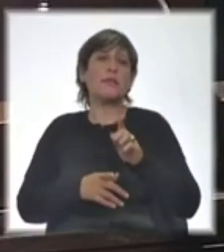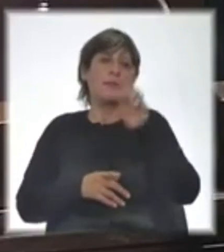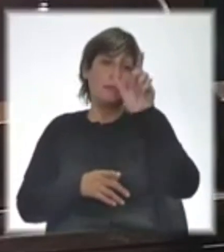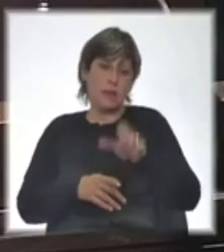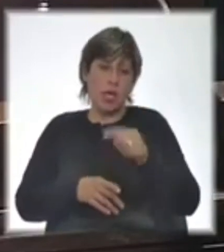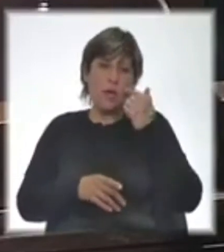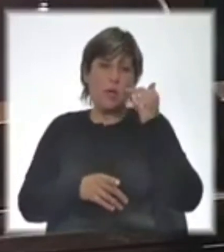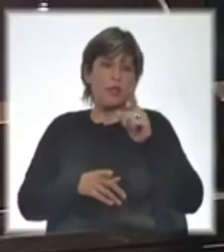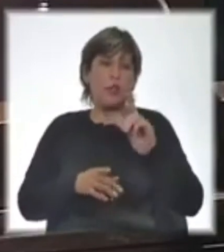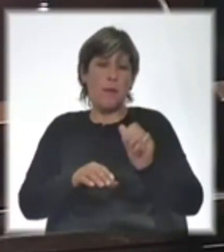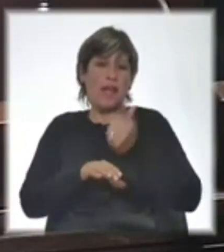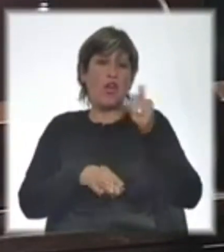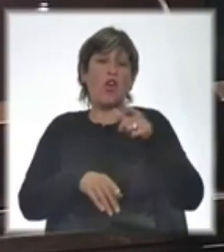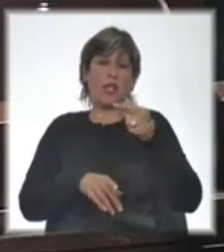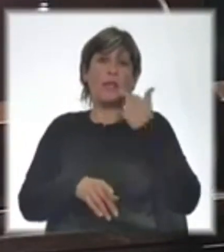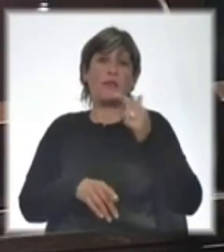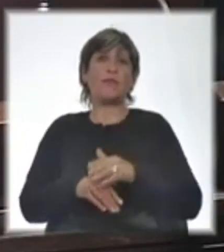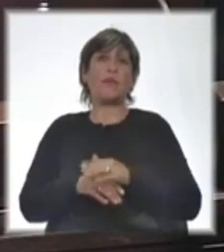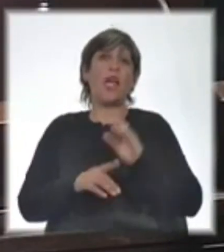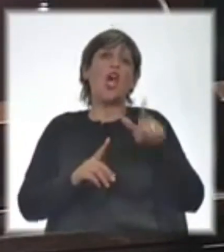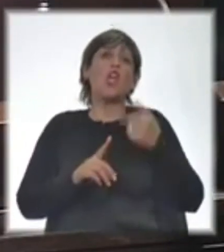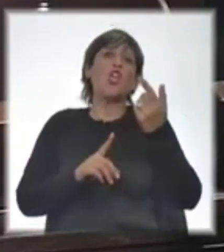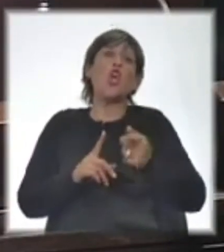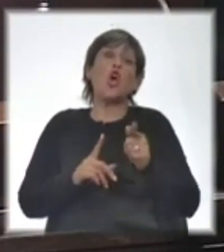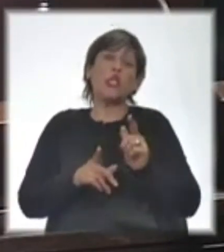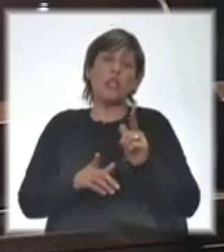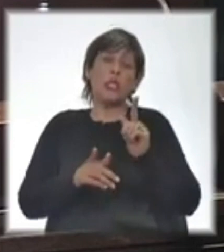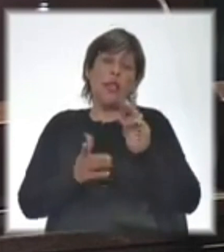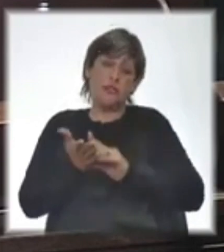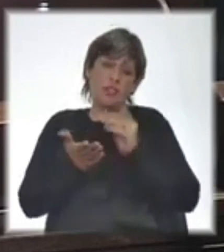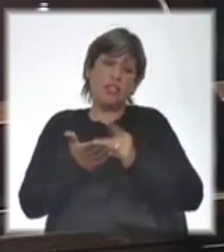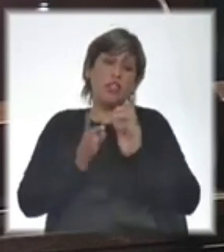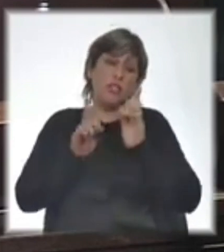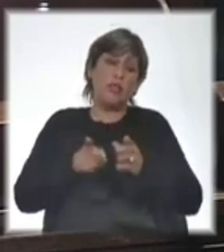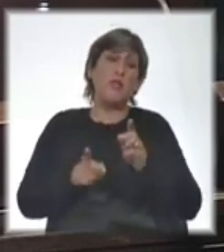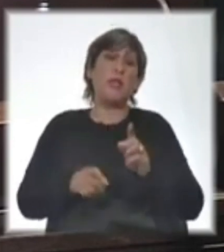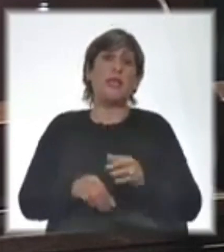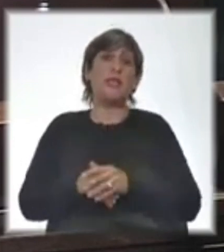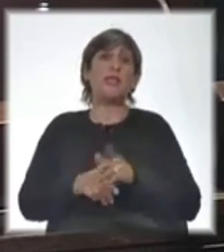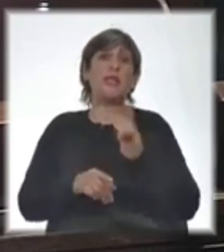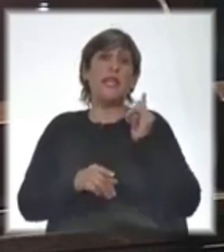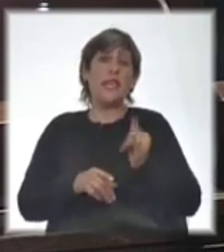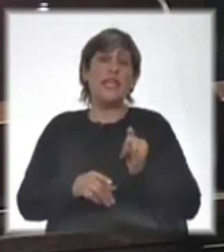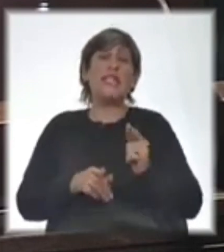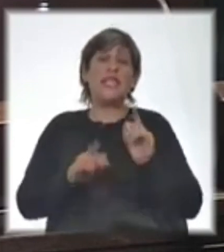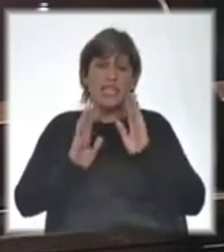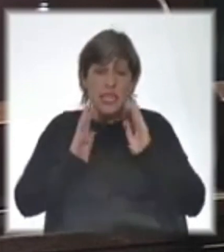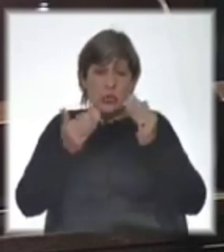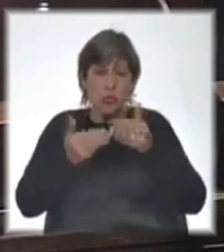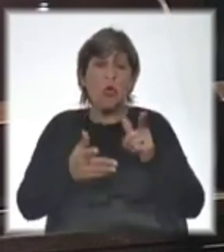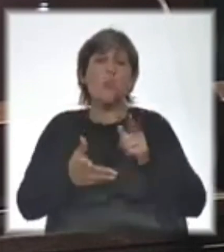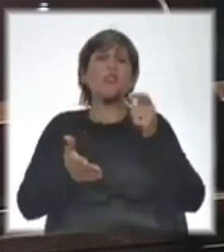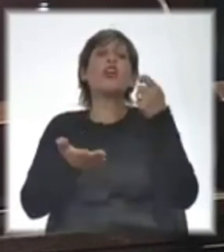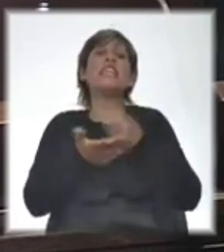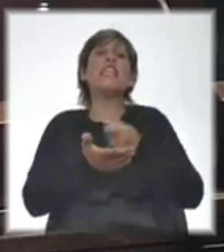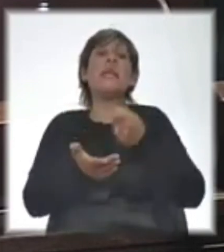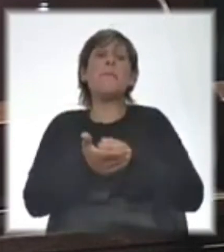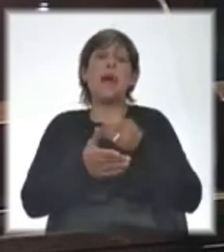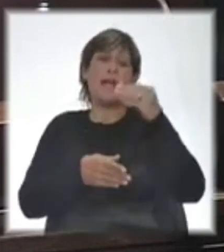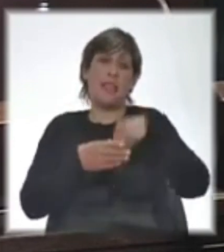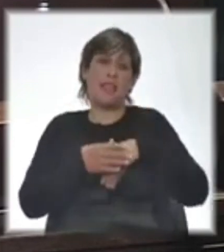para lograr lo que se desea de él. Y otra acepción también es tener una ocupación remunerada en una empresa.